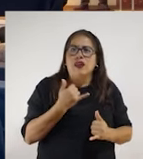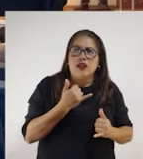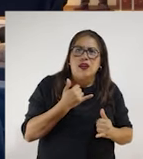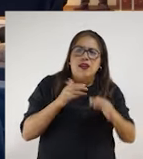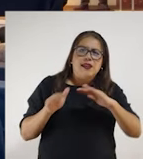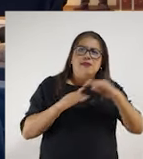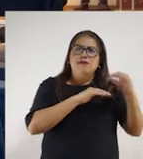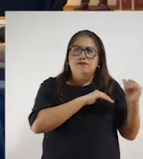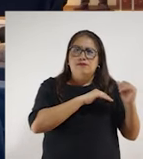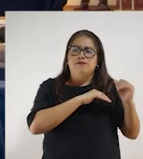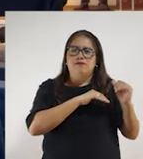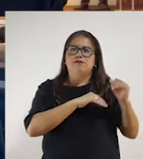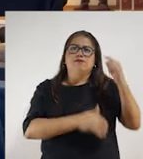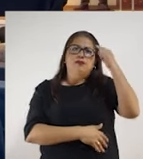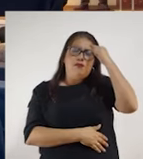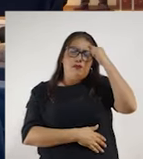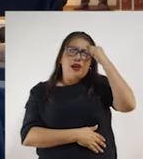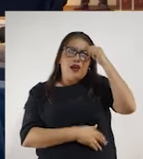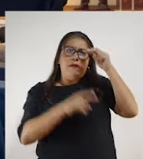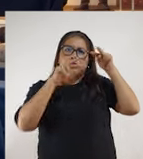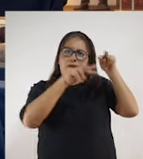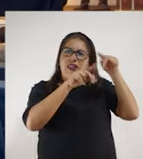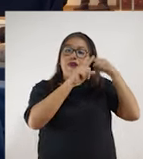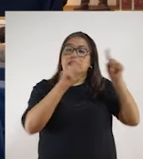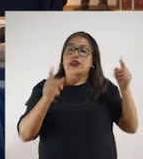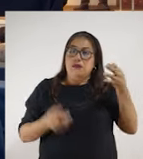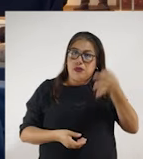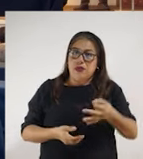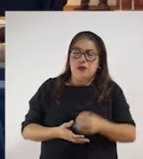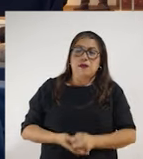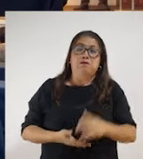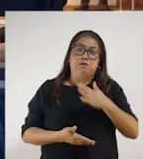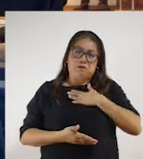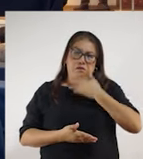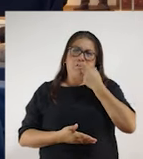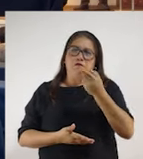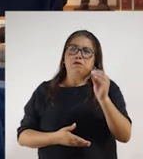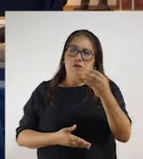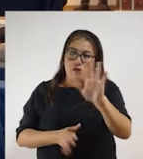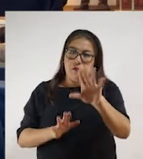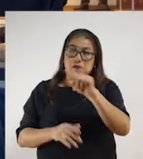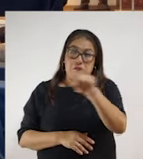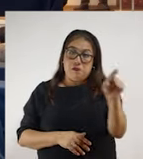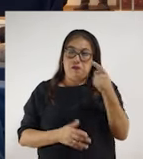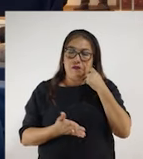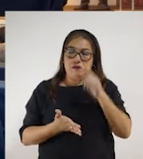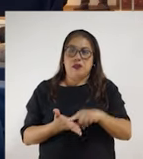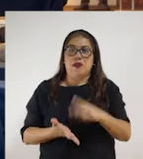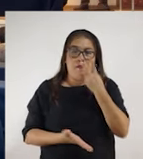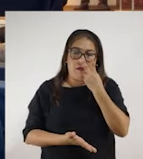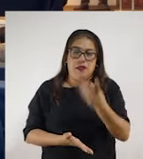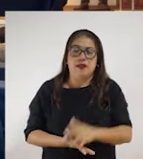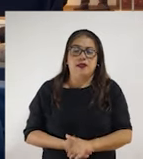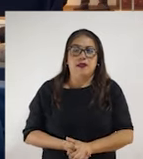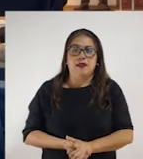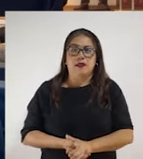realmente parados en un modelo distinto. Y lo digo porque, miren ustedes,